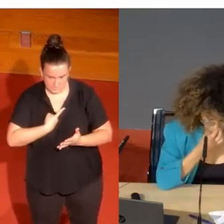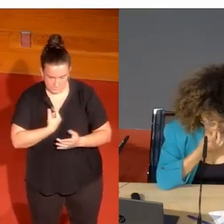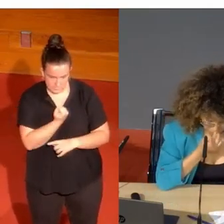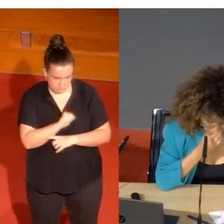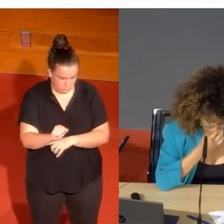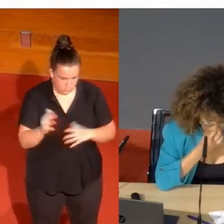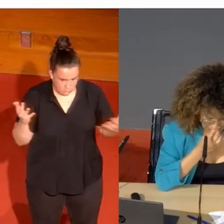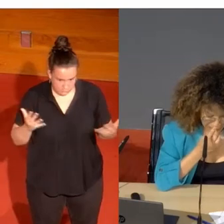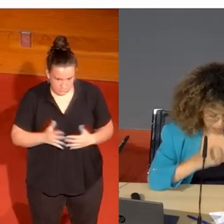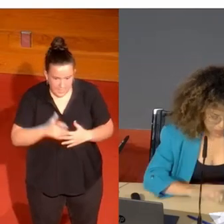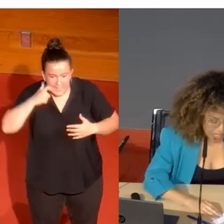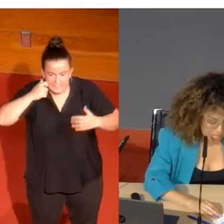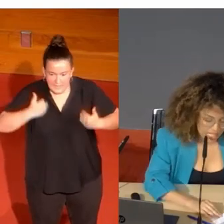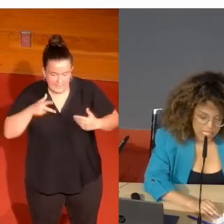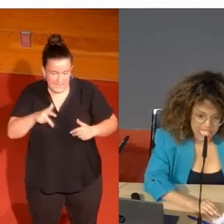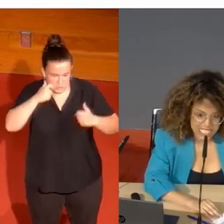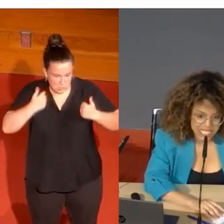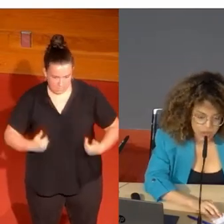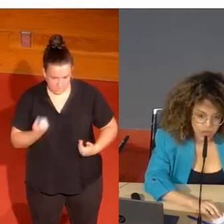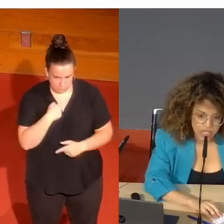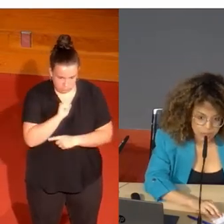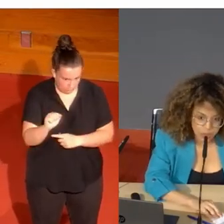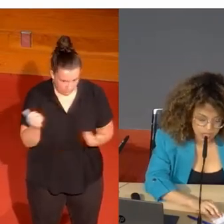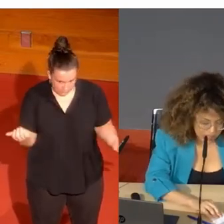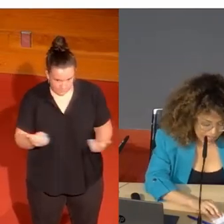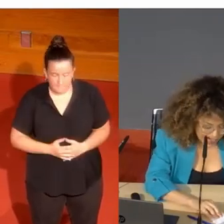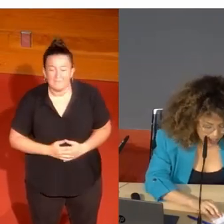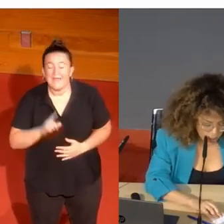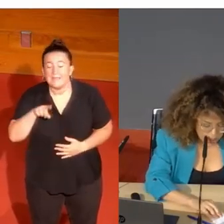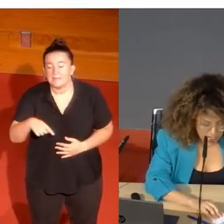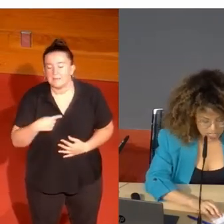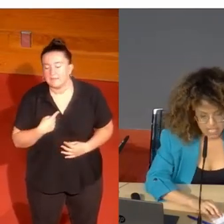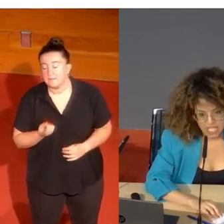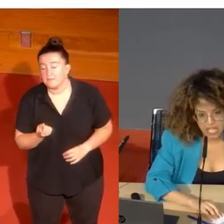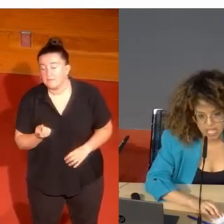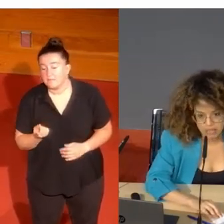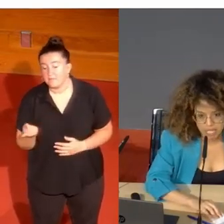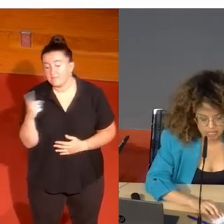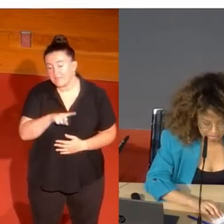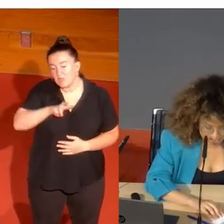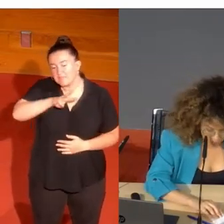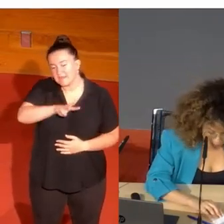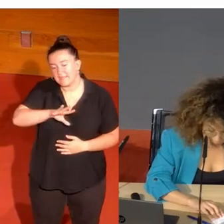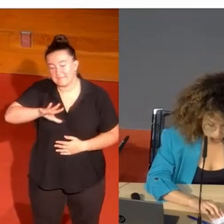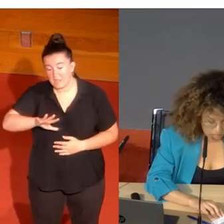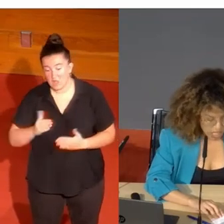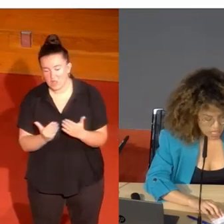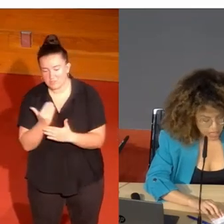de Derechos Humanos también eh ha estado 135 días en régimen de